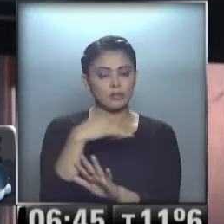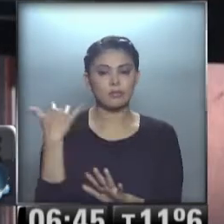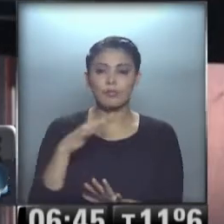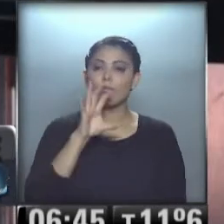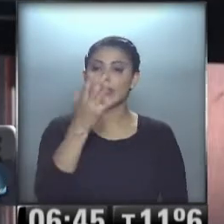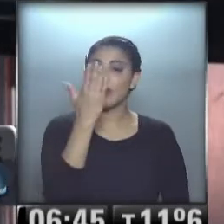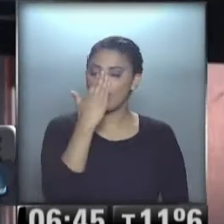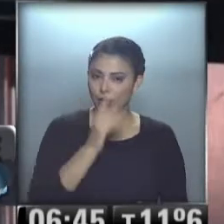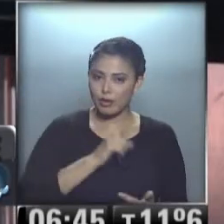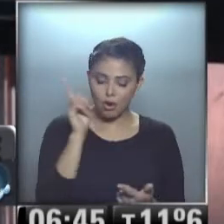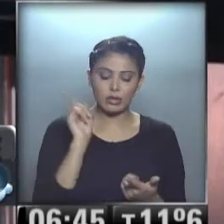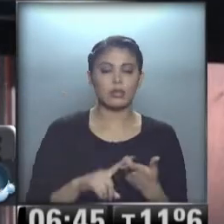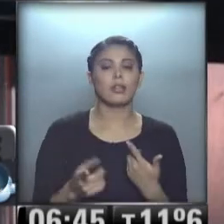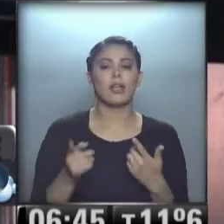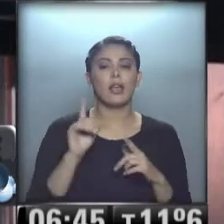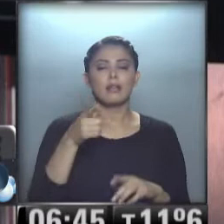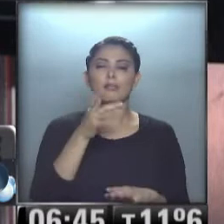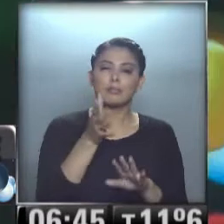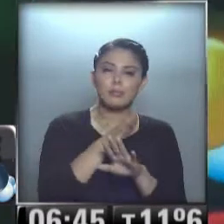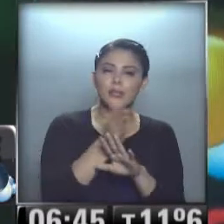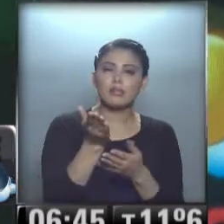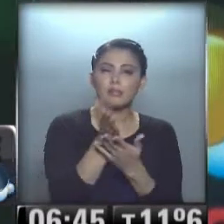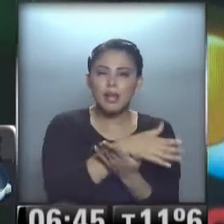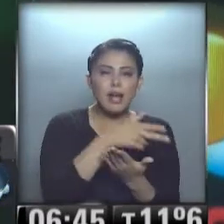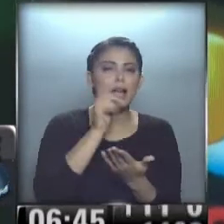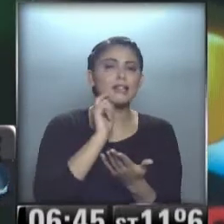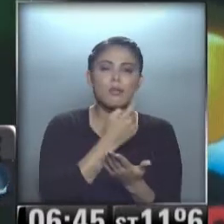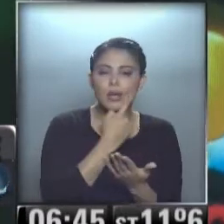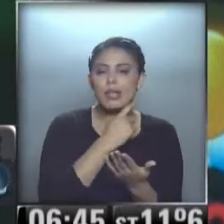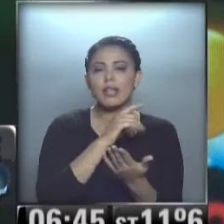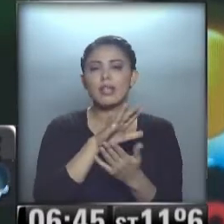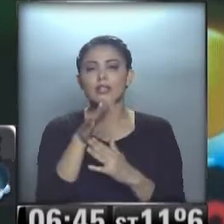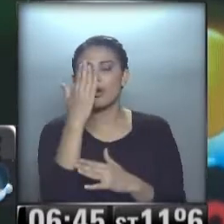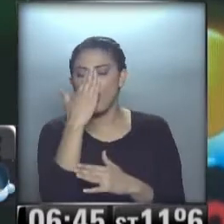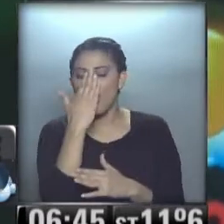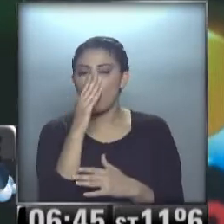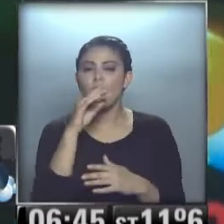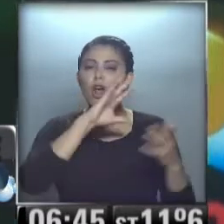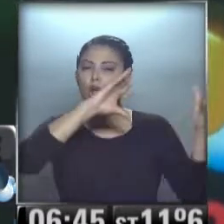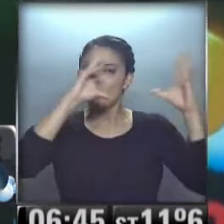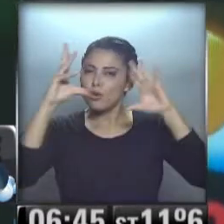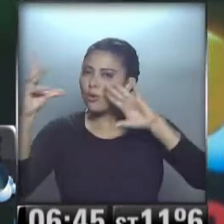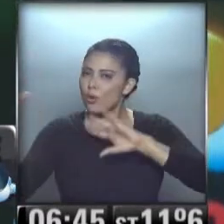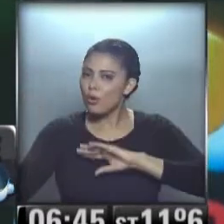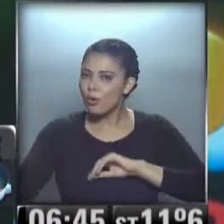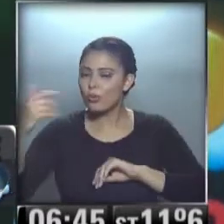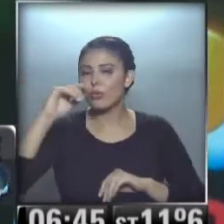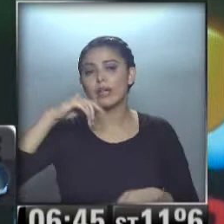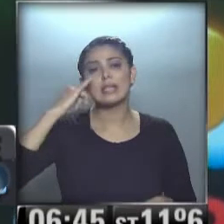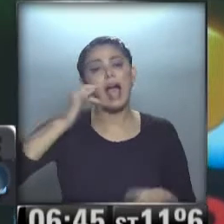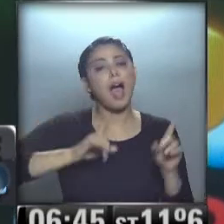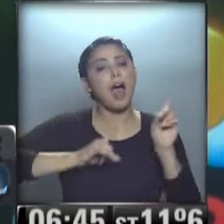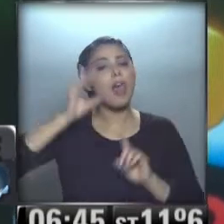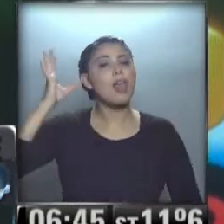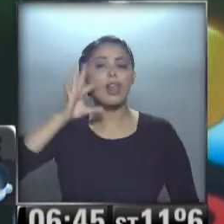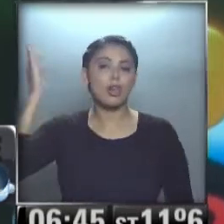de Córdoba, ahí entre San Luis, Córdoba, ahí esa nubosidad que va a dar y que ya se produjo algo de